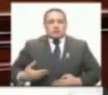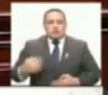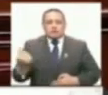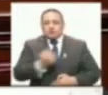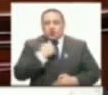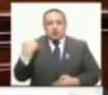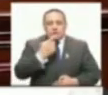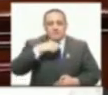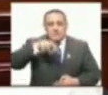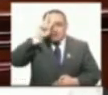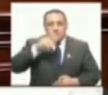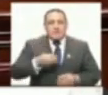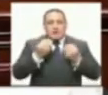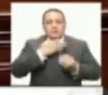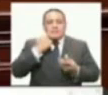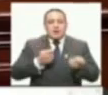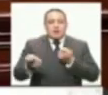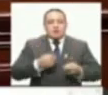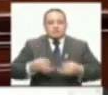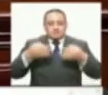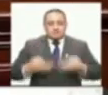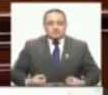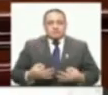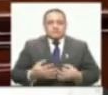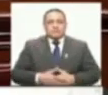nacional, permitiendo una gestión eficiente.